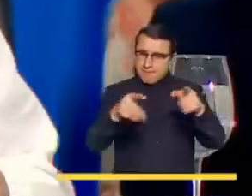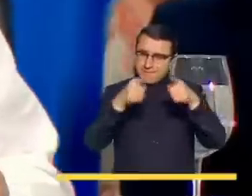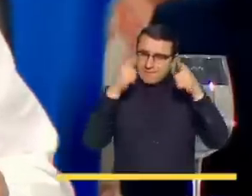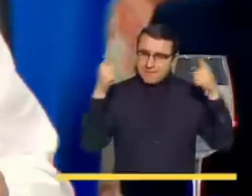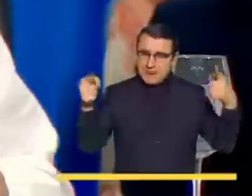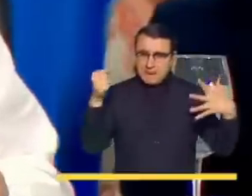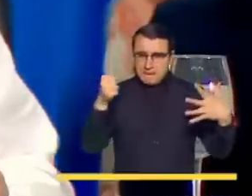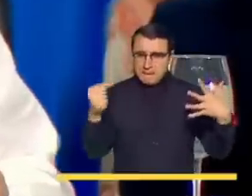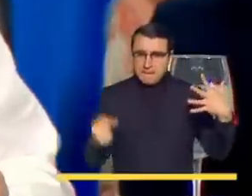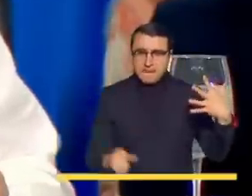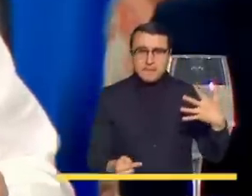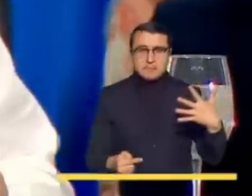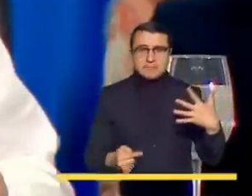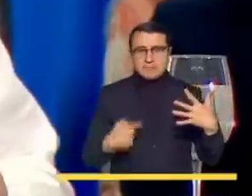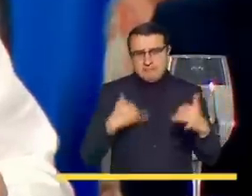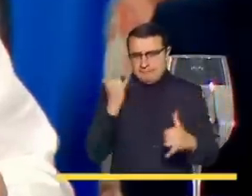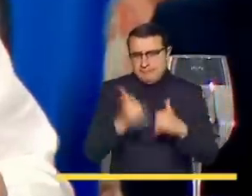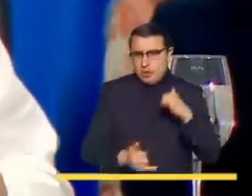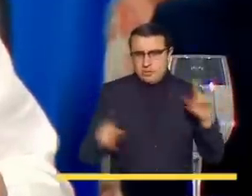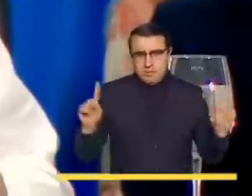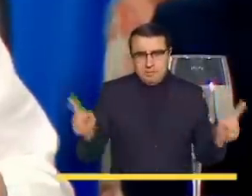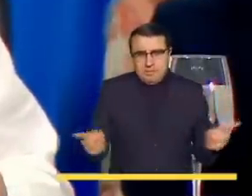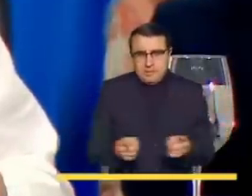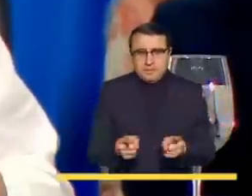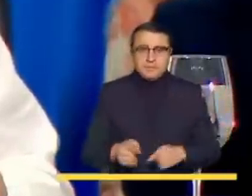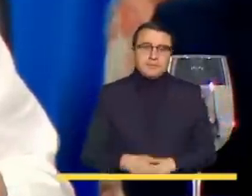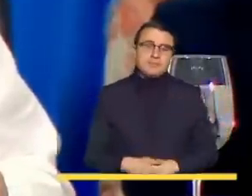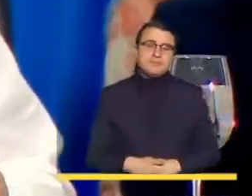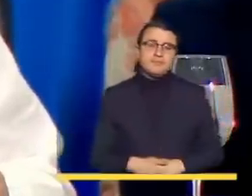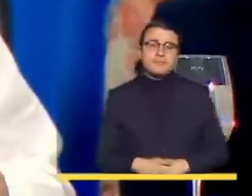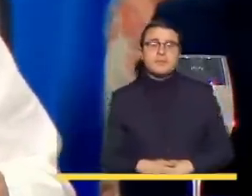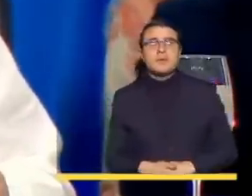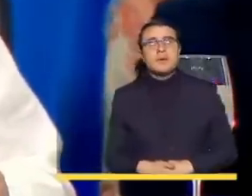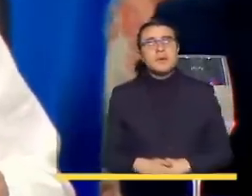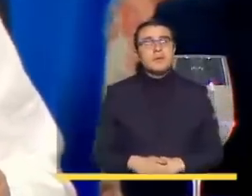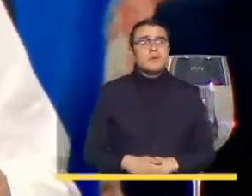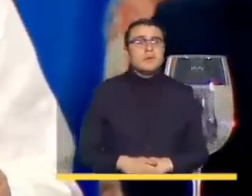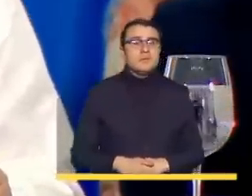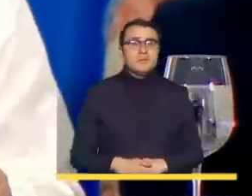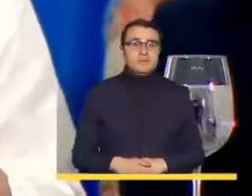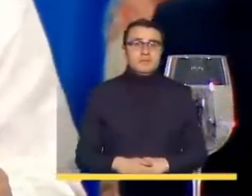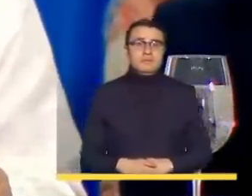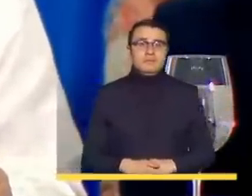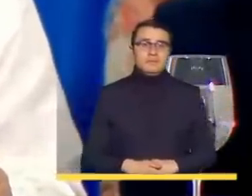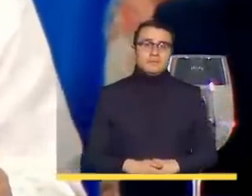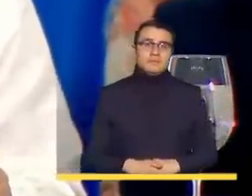algunas cosas para terminar. Que nosotros